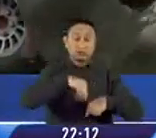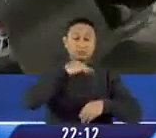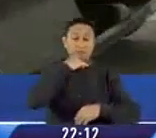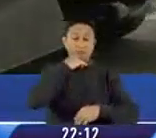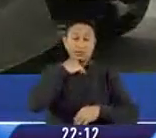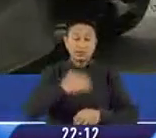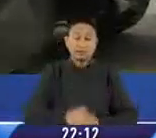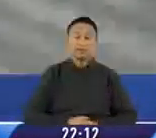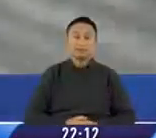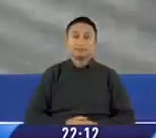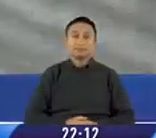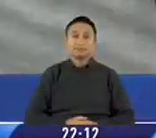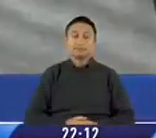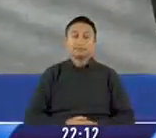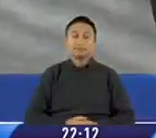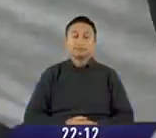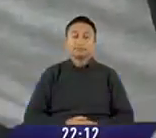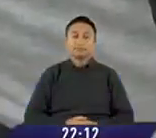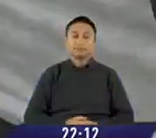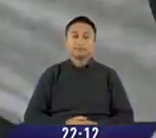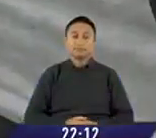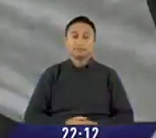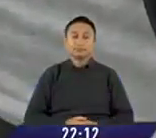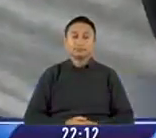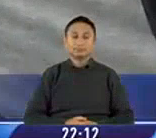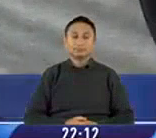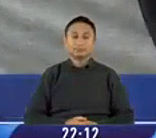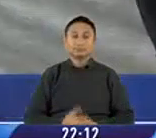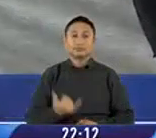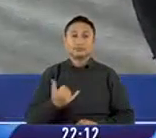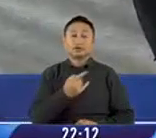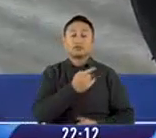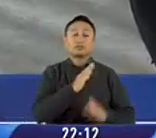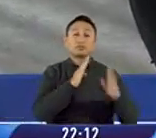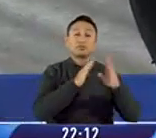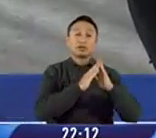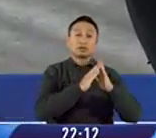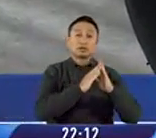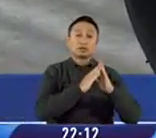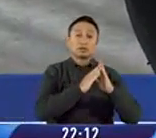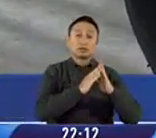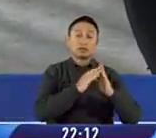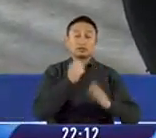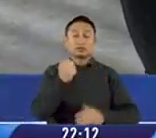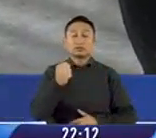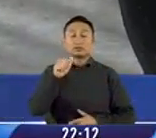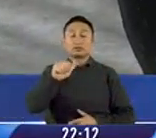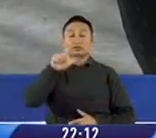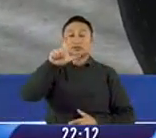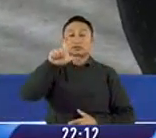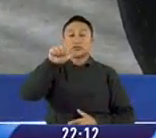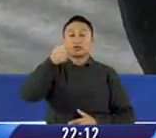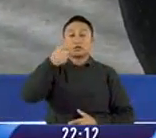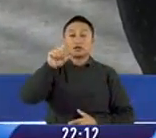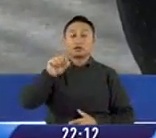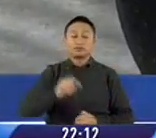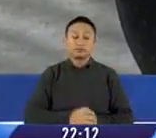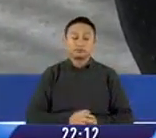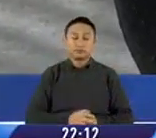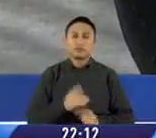la autopsia de rigor. Lo vamos a llevar a su domicilio, situado en Salango.